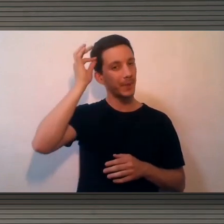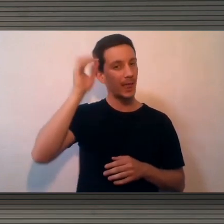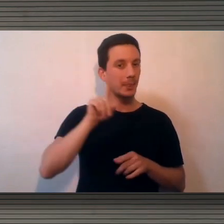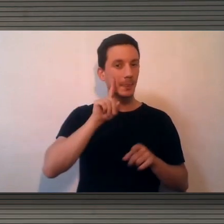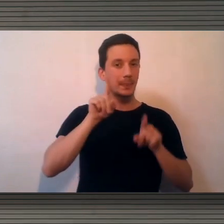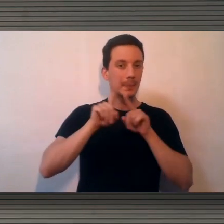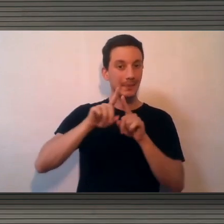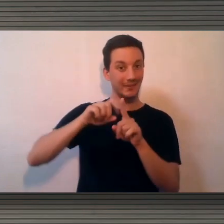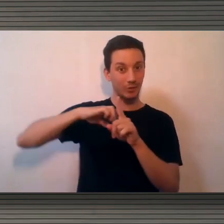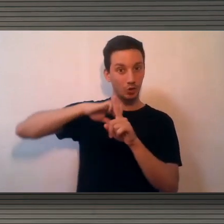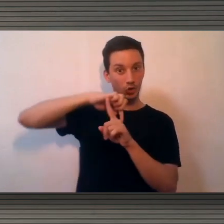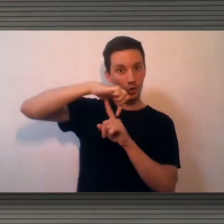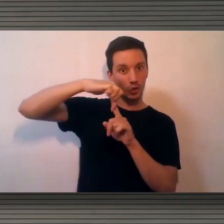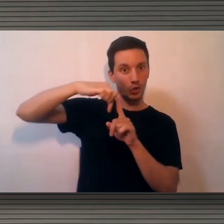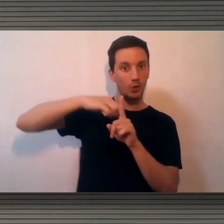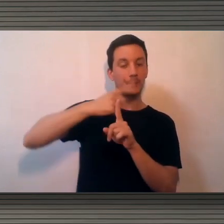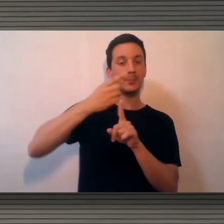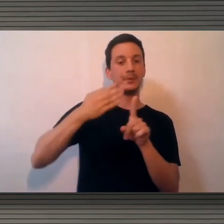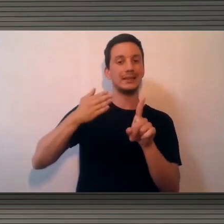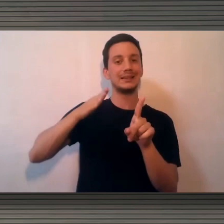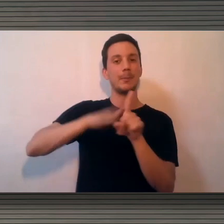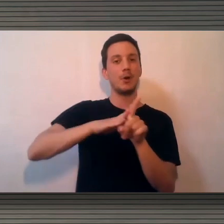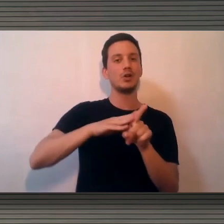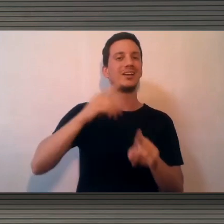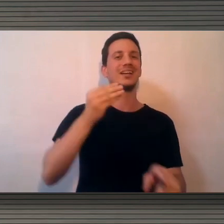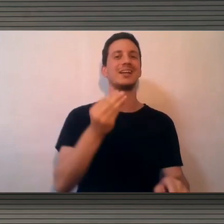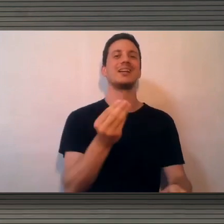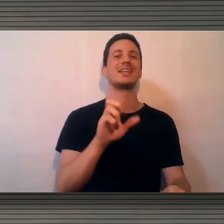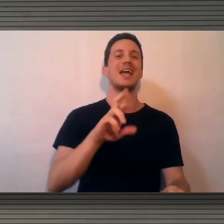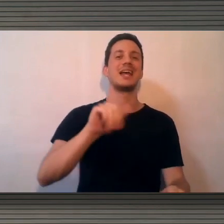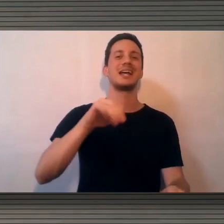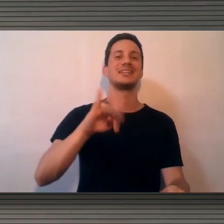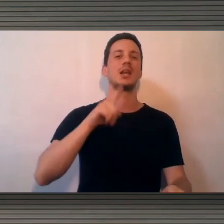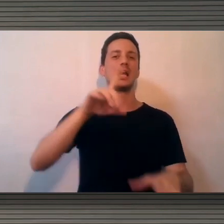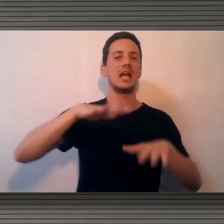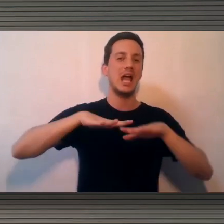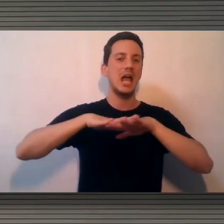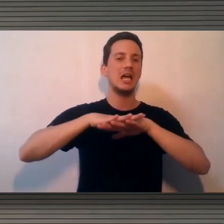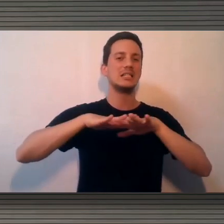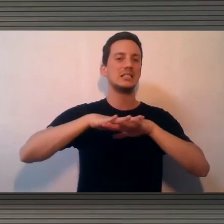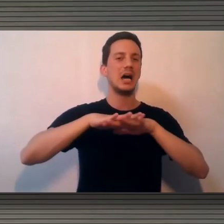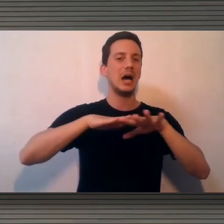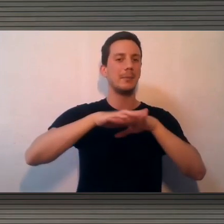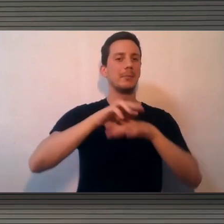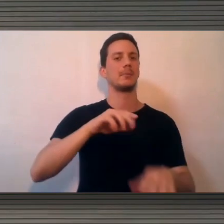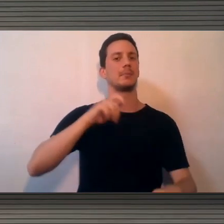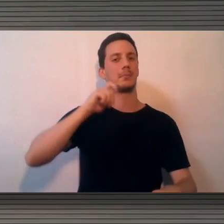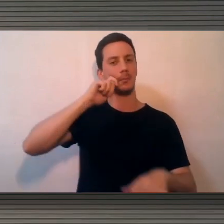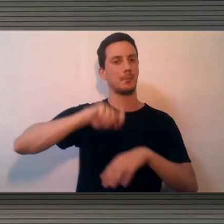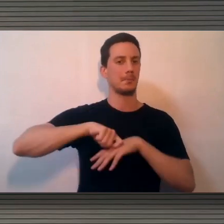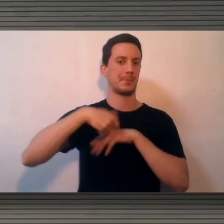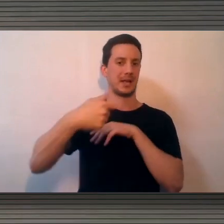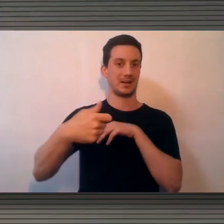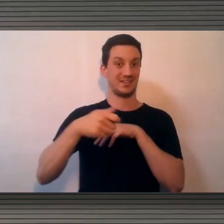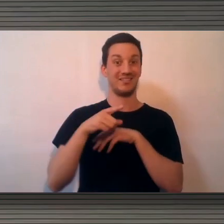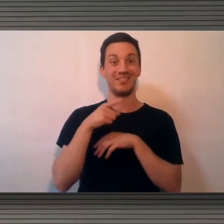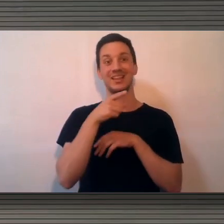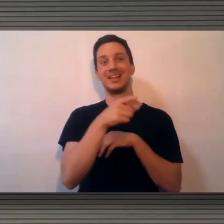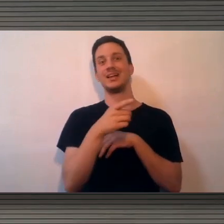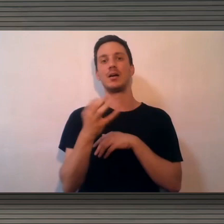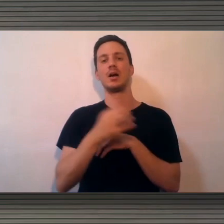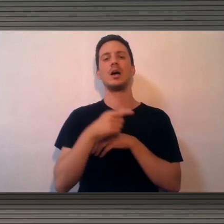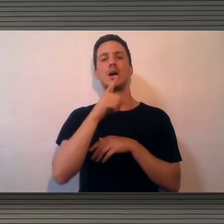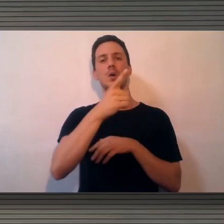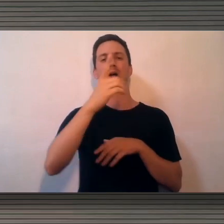pelo se hace como un tapón de queratina, que son escamas de piel. Y entonces esto lo que quiere es que, ¿sabes? Hagas